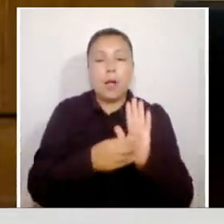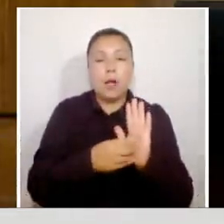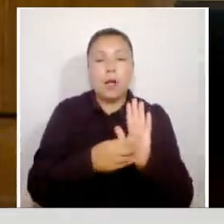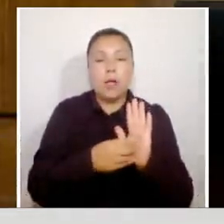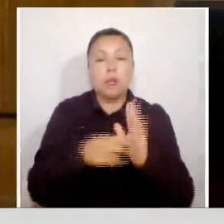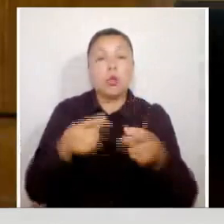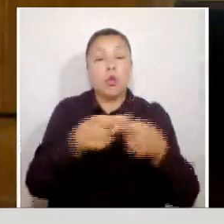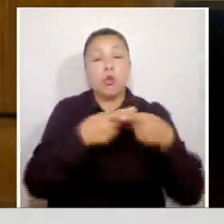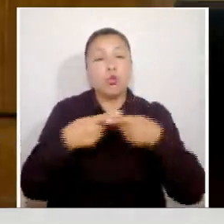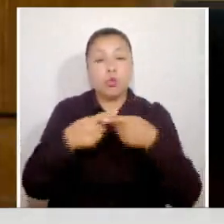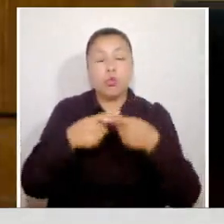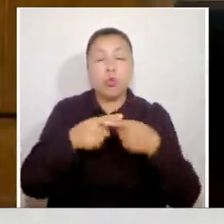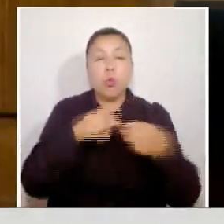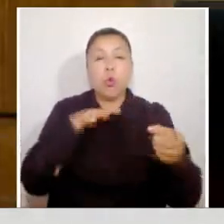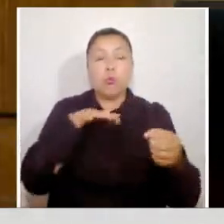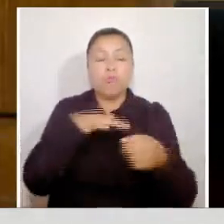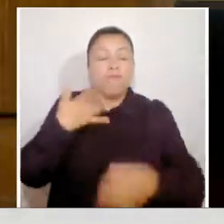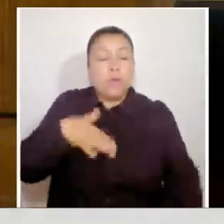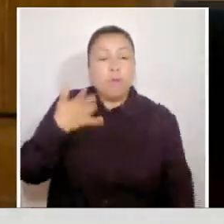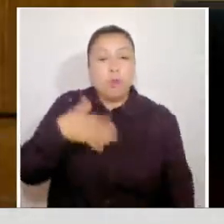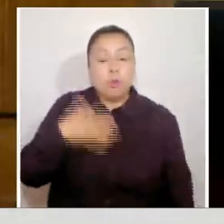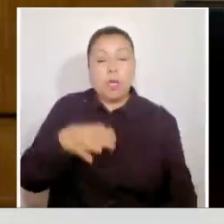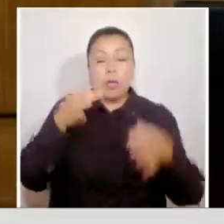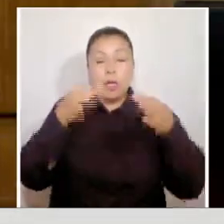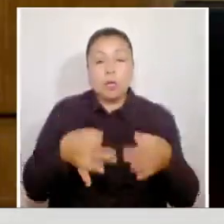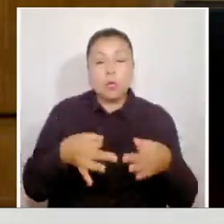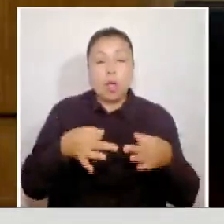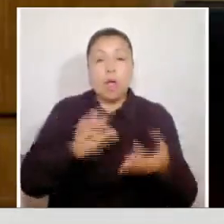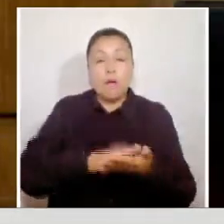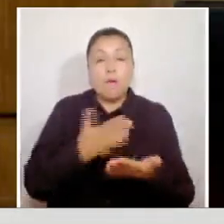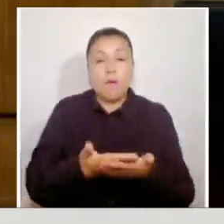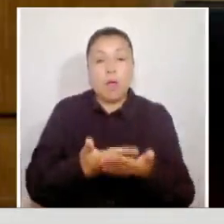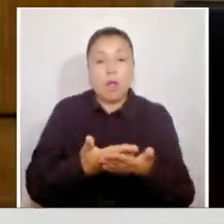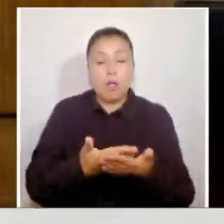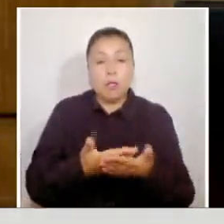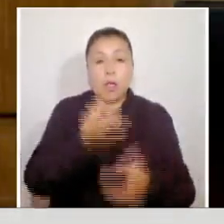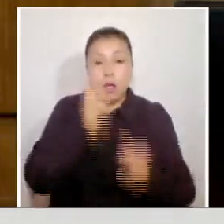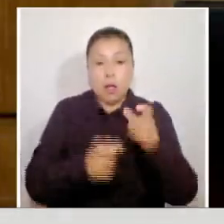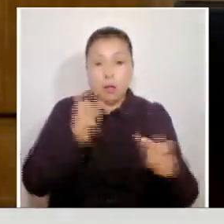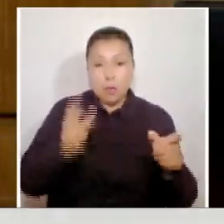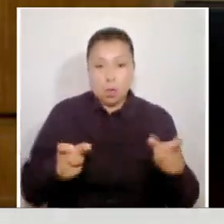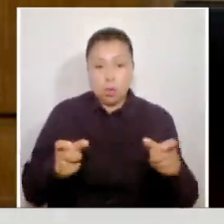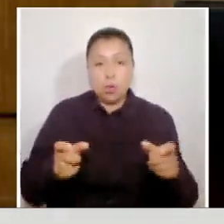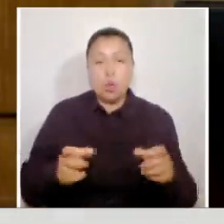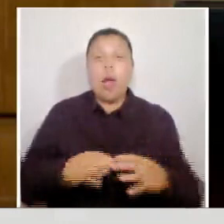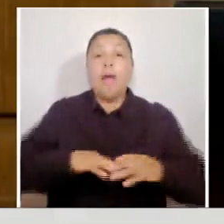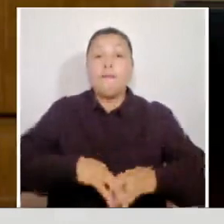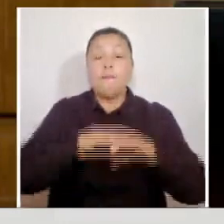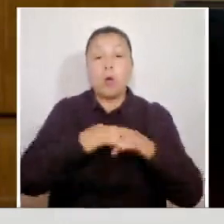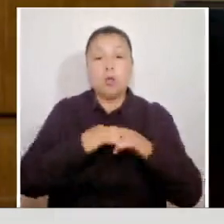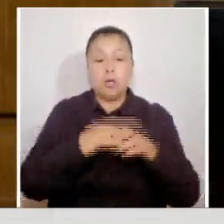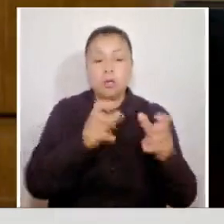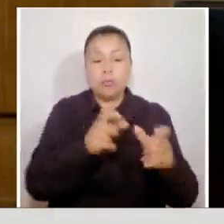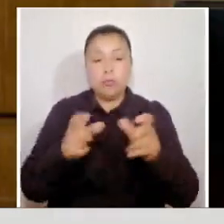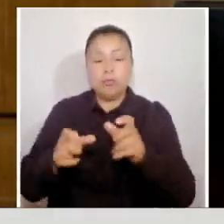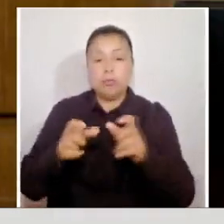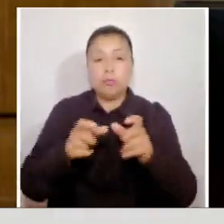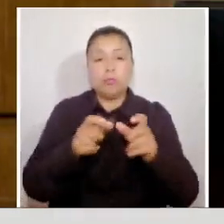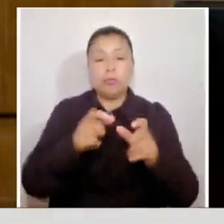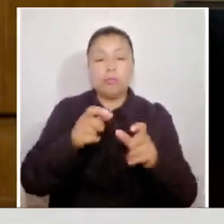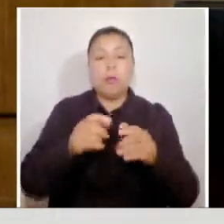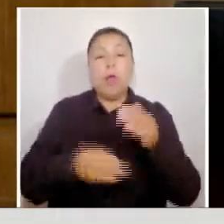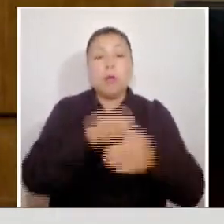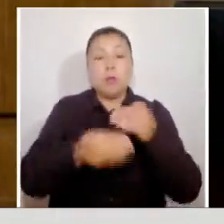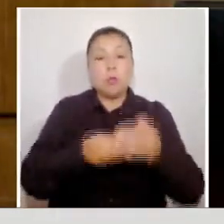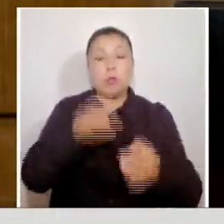tienen un impacto significativo en la seguridad y el bienestar de nuestra comunidad al fortalecer la persecución penal de estos delitos